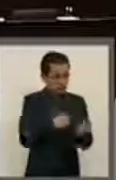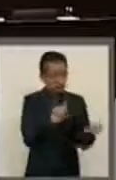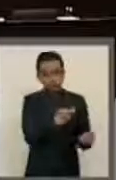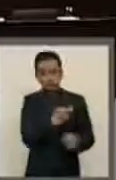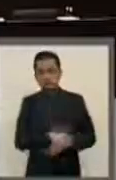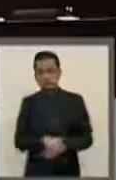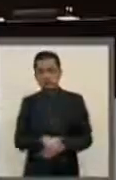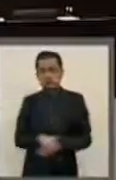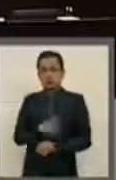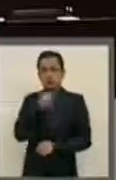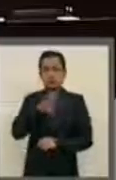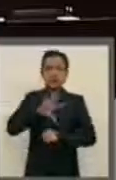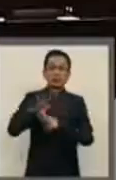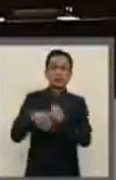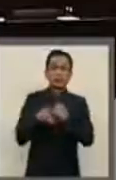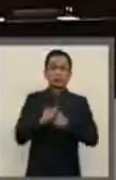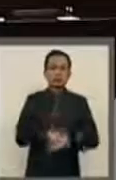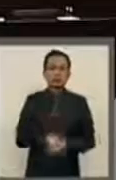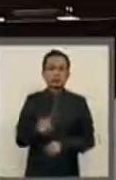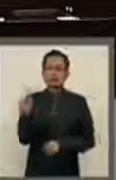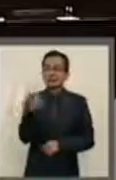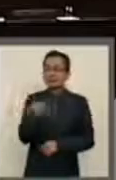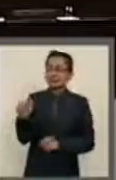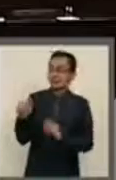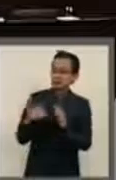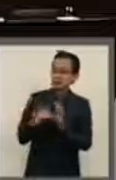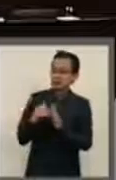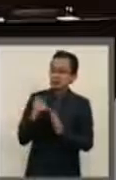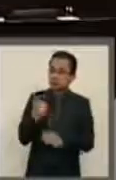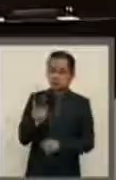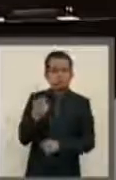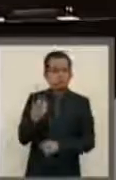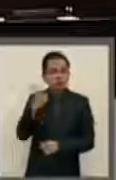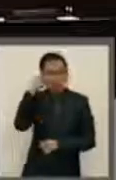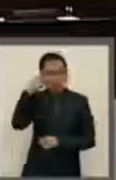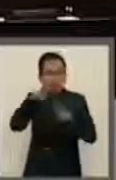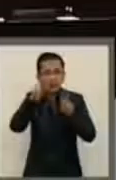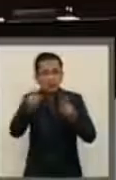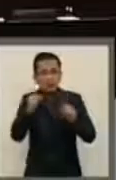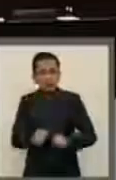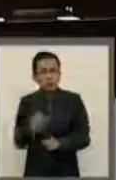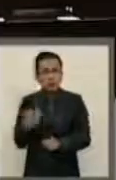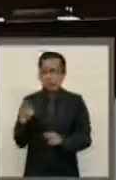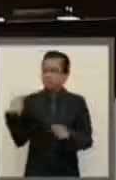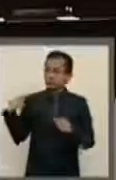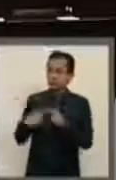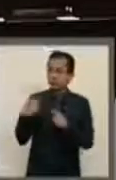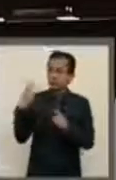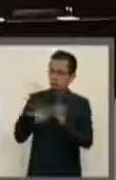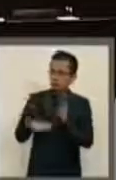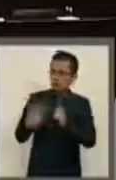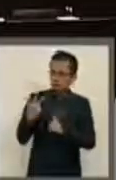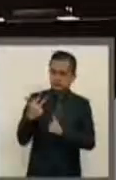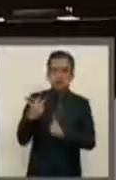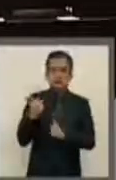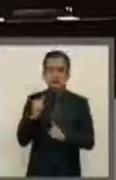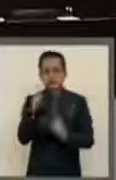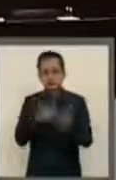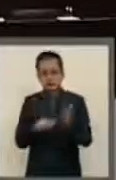los 600 millones de pesos en seguridad que se han gastado de 2013 a